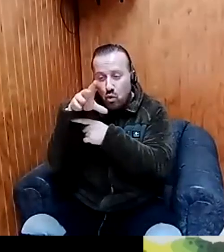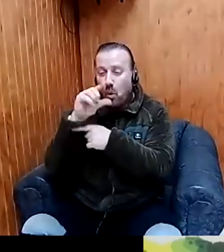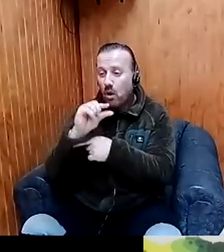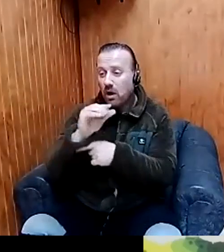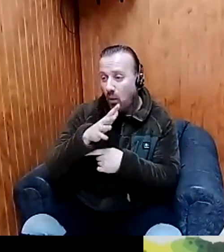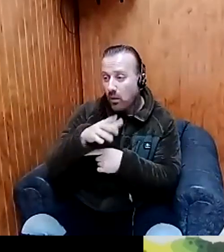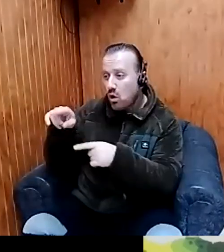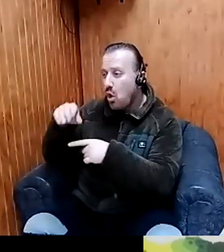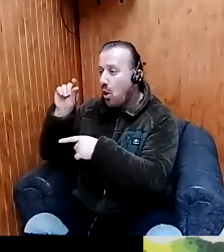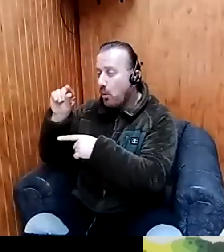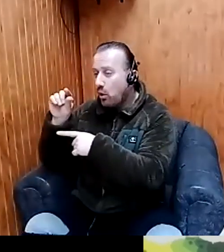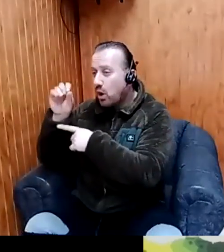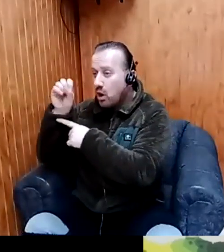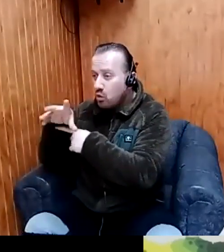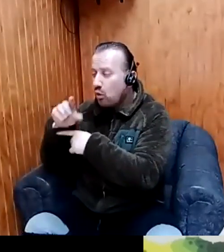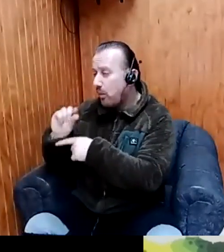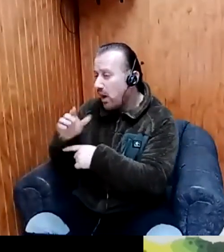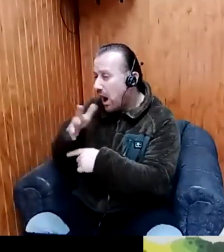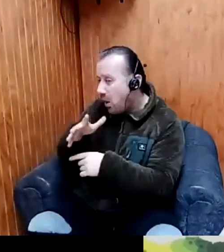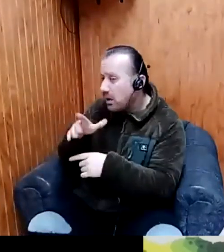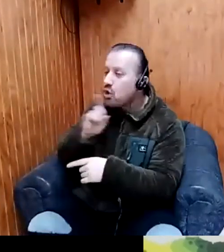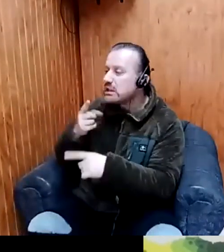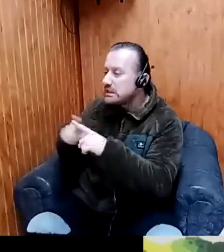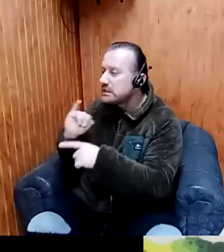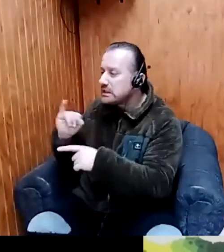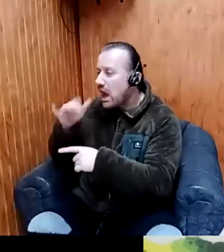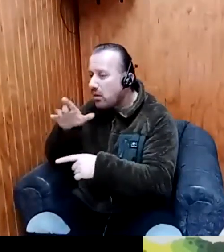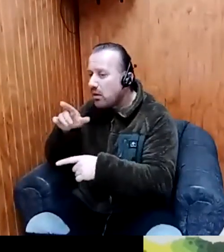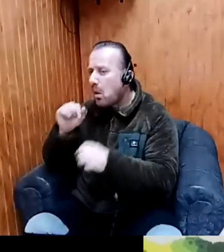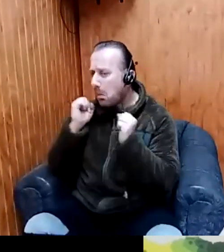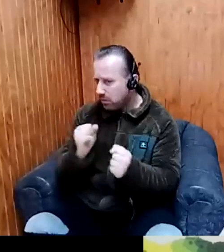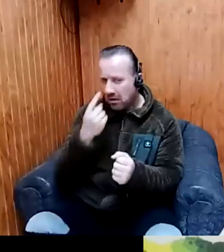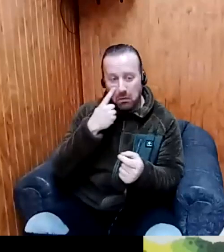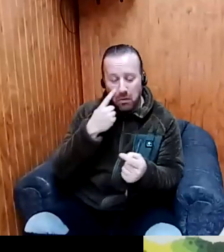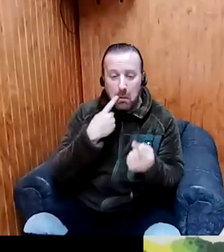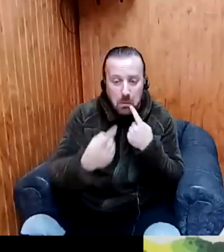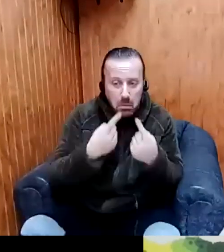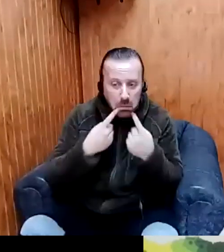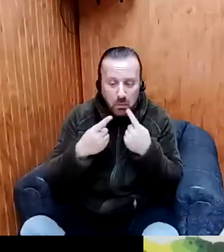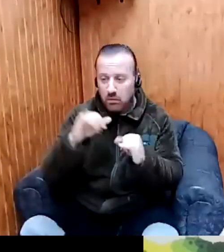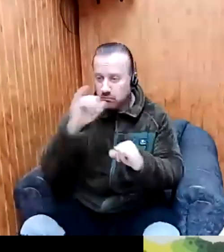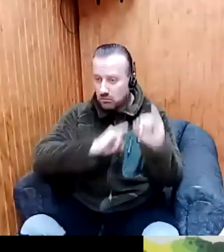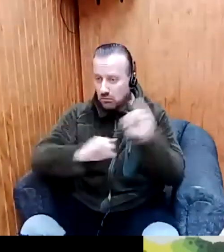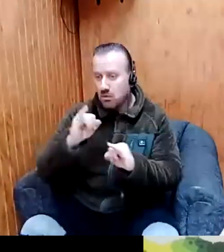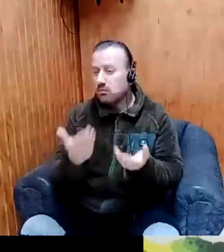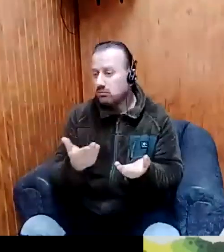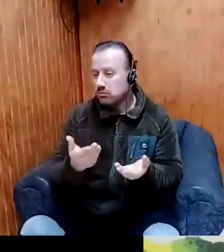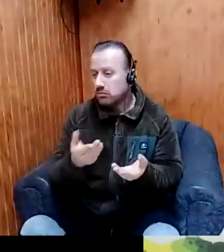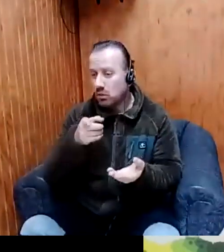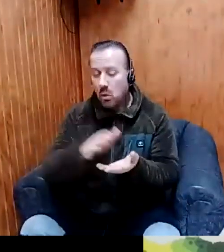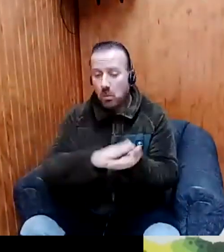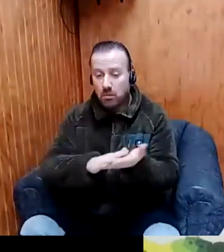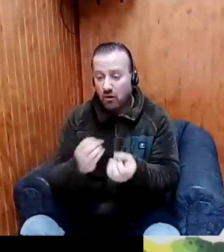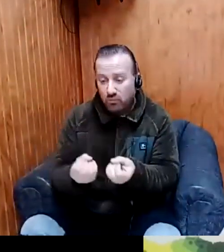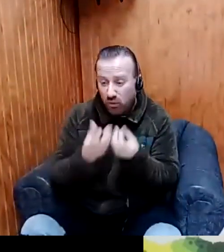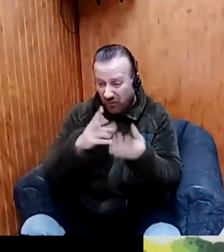luz y mucha agua, ¿no? Ir modificando y controlando variables. Y esto se puede hacer virtualmente. ¿Por qué? Porque si tuvieras que hacerlo con plantas de verdad,